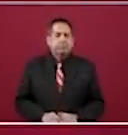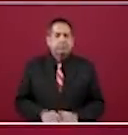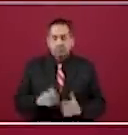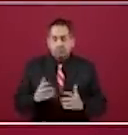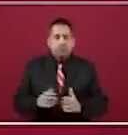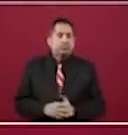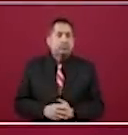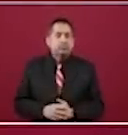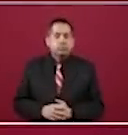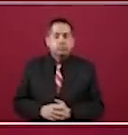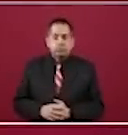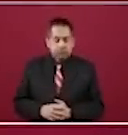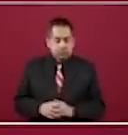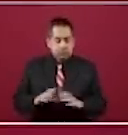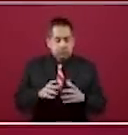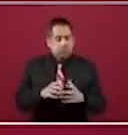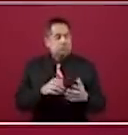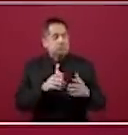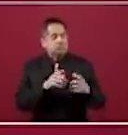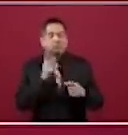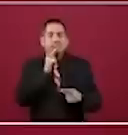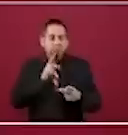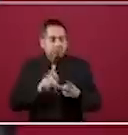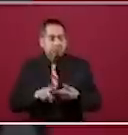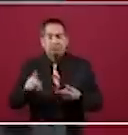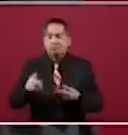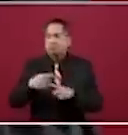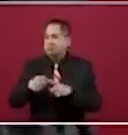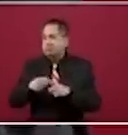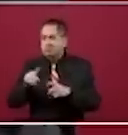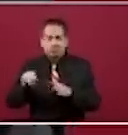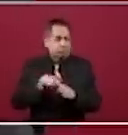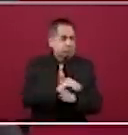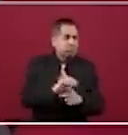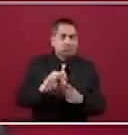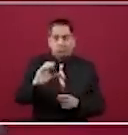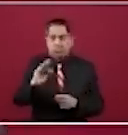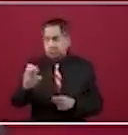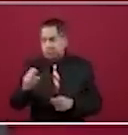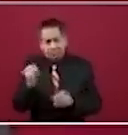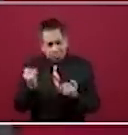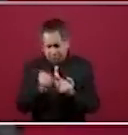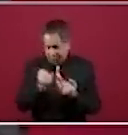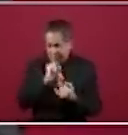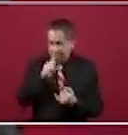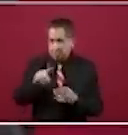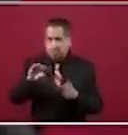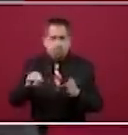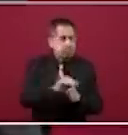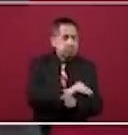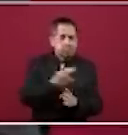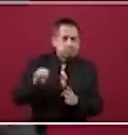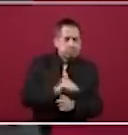En el sector financiero, en Pemex, en la Comisión Federal de Electricidad, eso